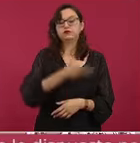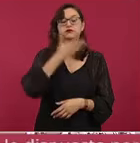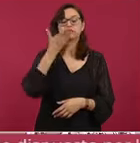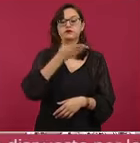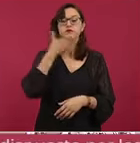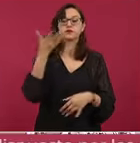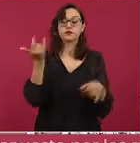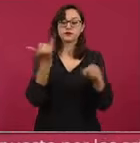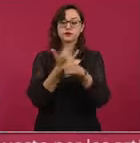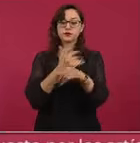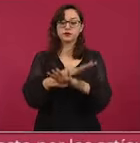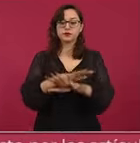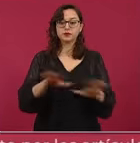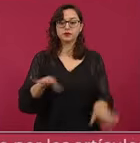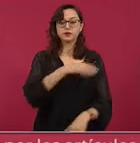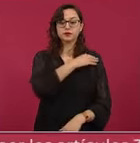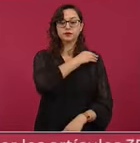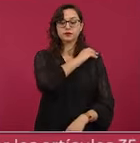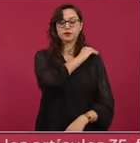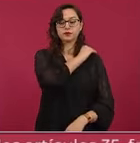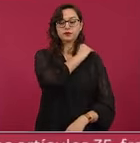También